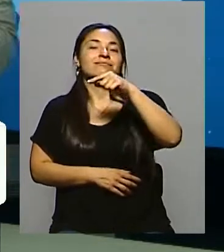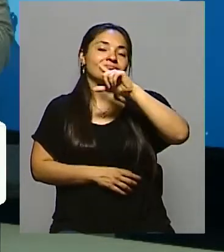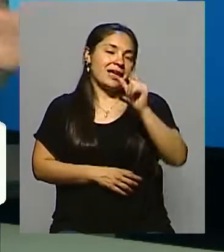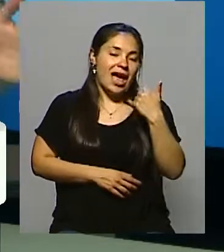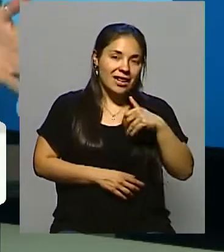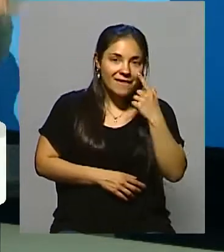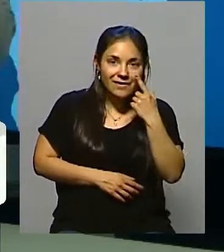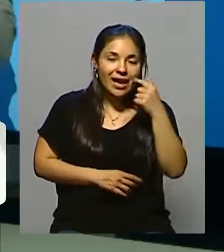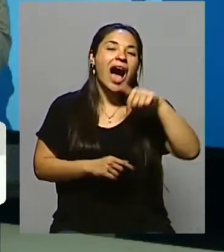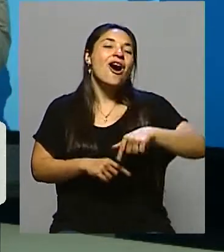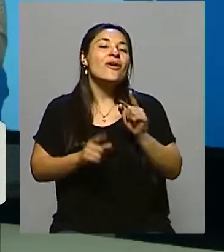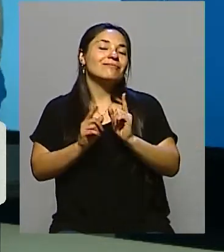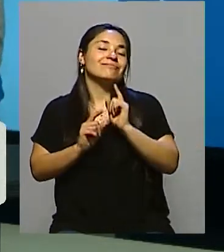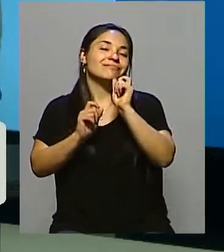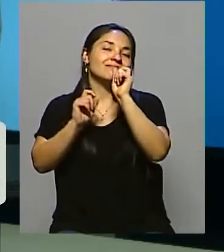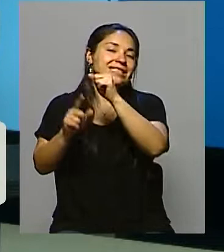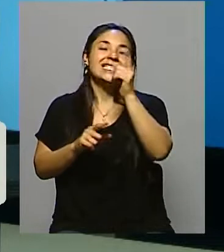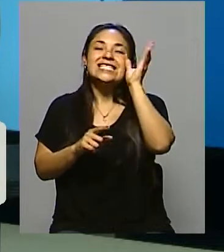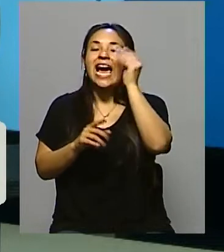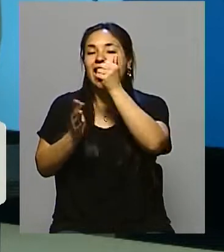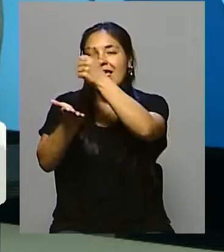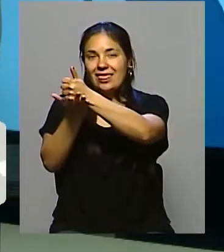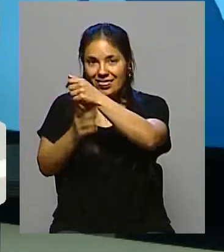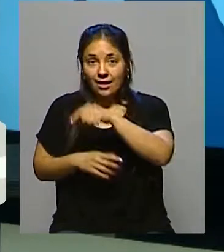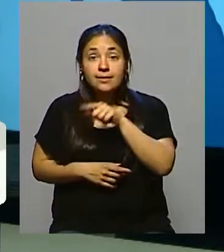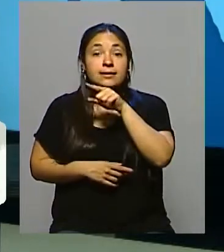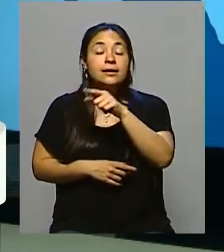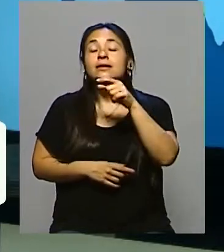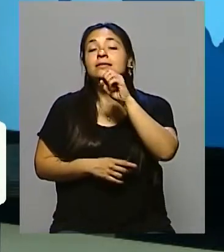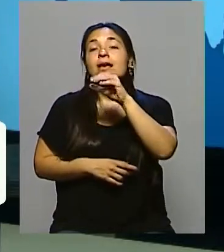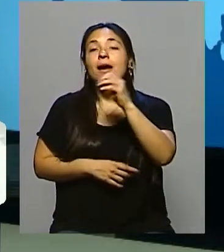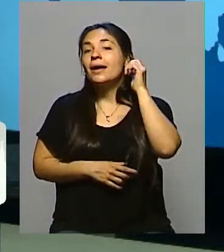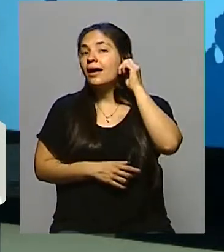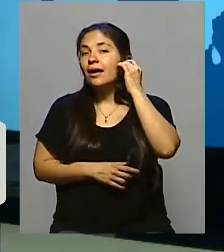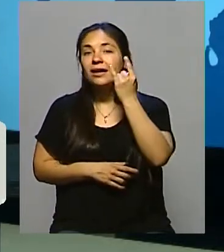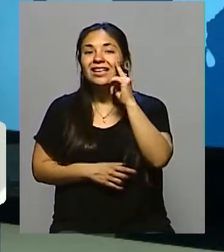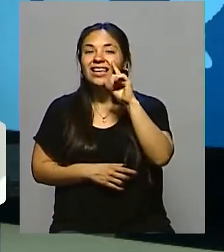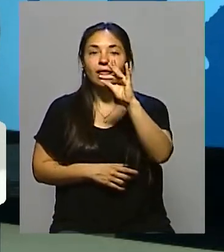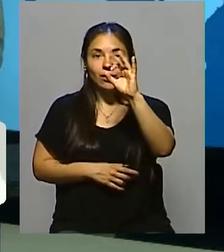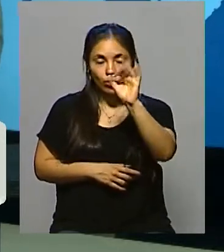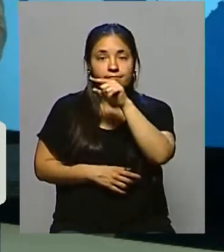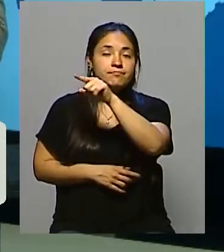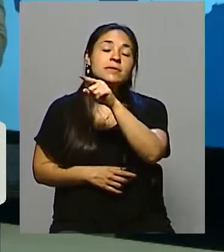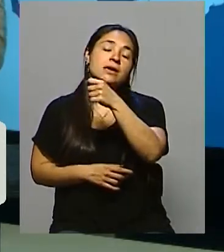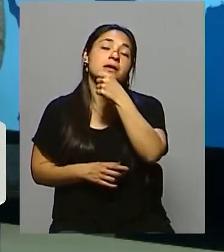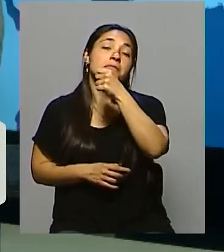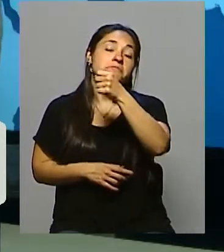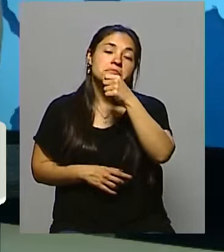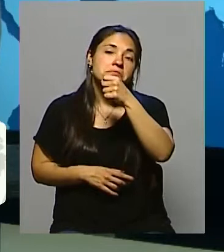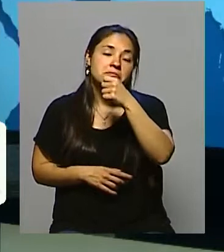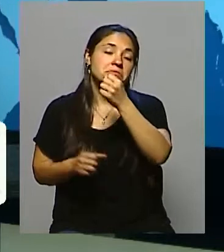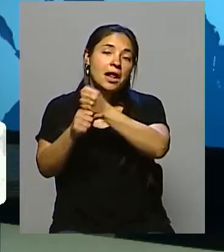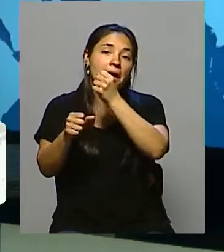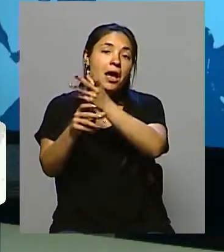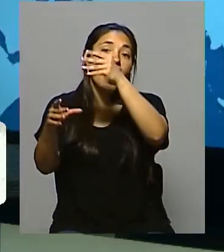que decirlo, está en Italia, pero bueno, lo cierto es que generalmente él reporta para medios italianos desde nuestro país y hoy ha tenido la amabilidad